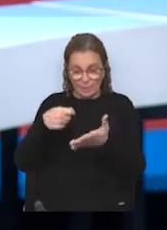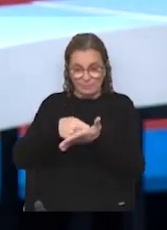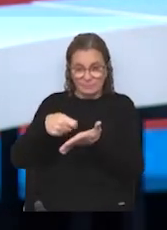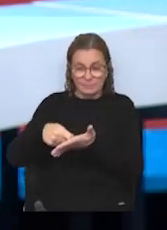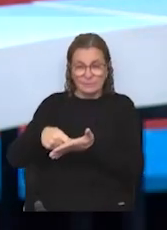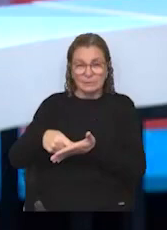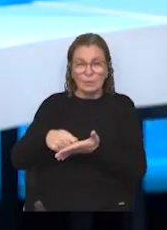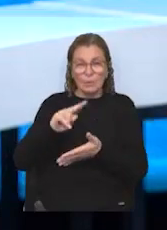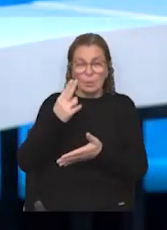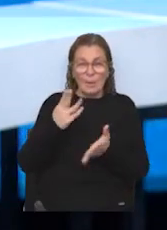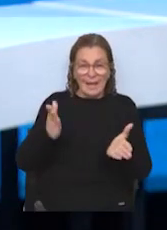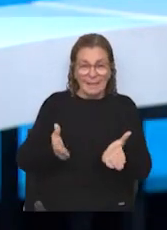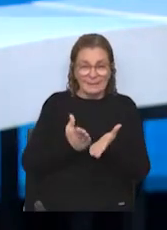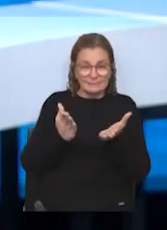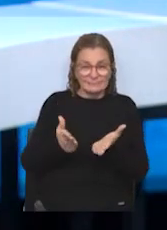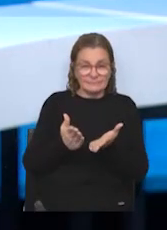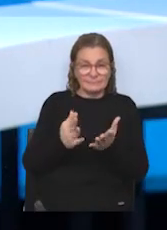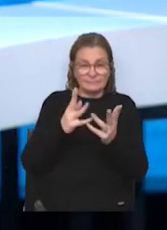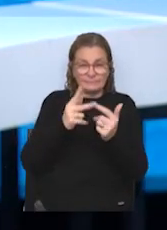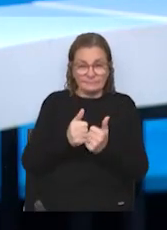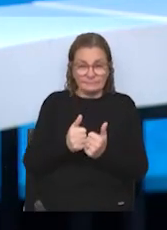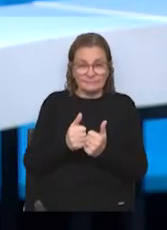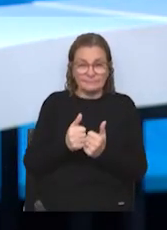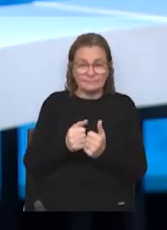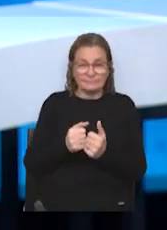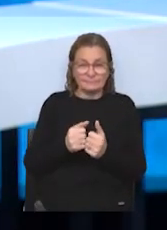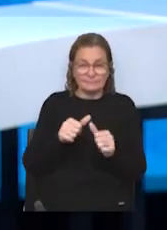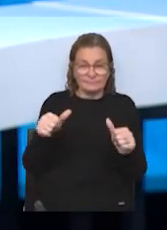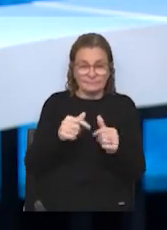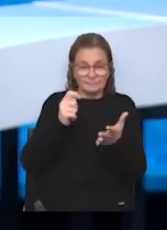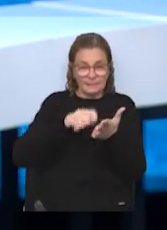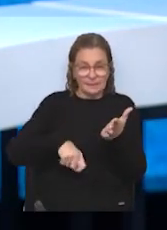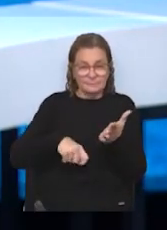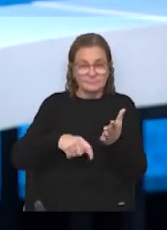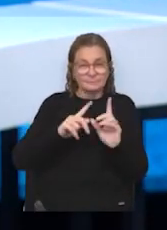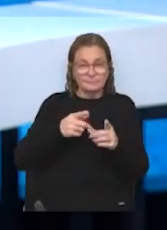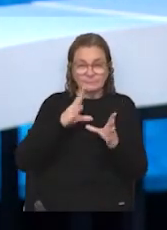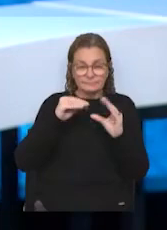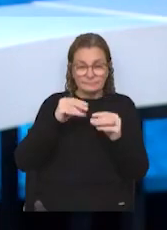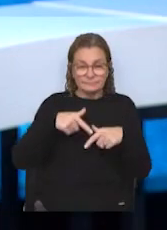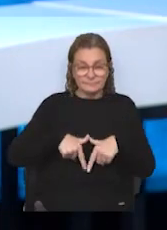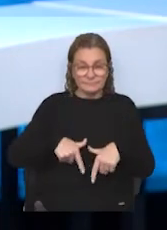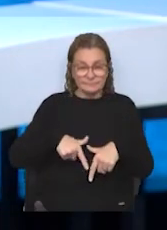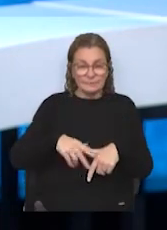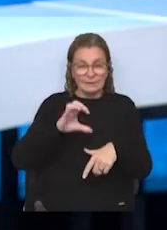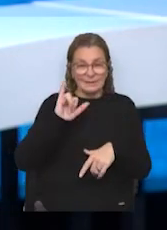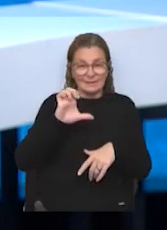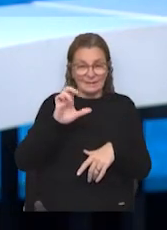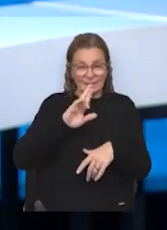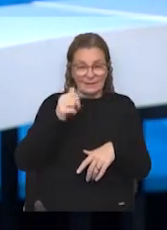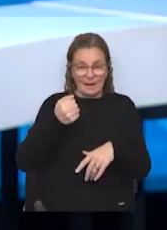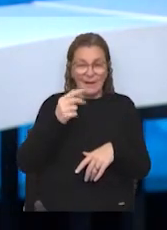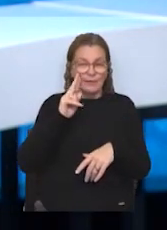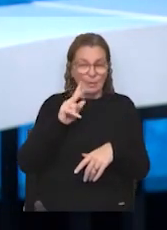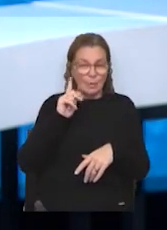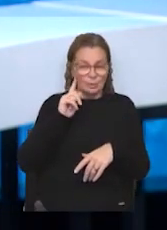Uruguay y de Uruguay adelante organizaciones con la que se hicieron convenio habló también el ministro Alejandro siarra vamos a escucharle voy a